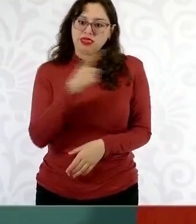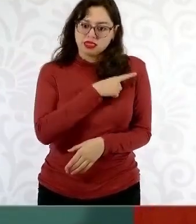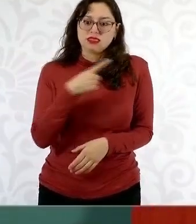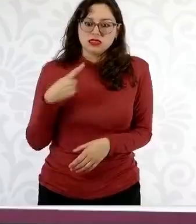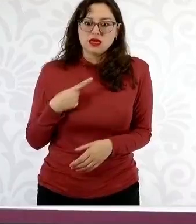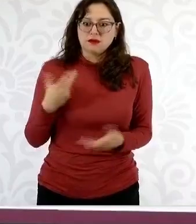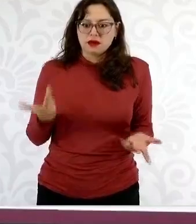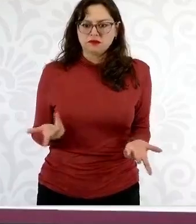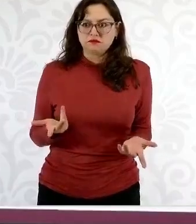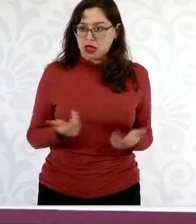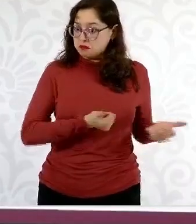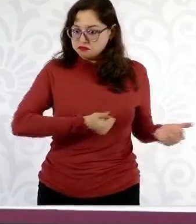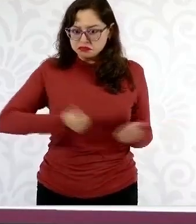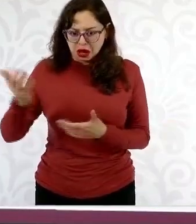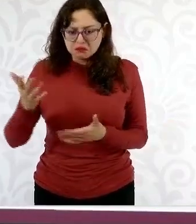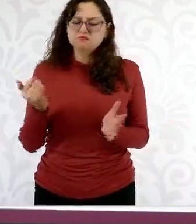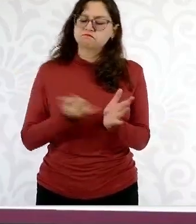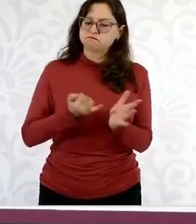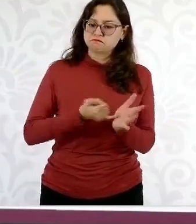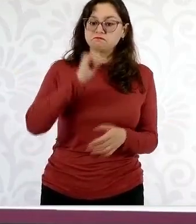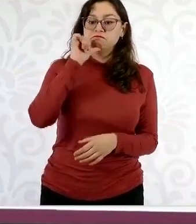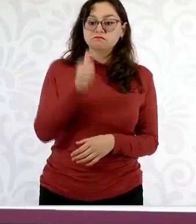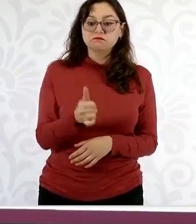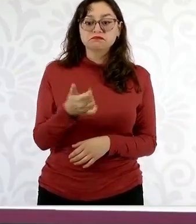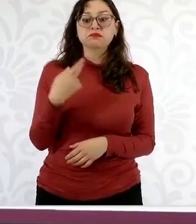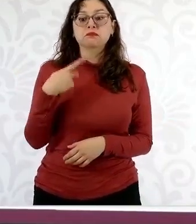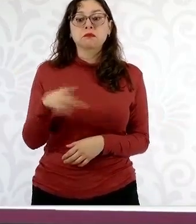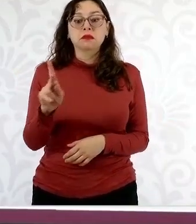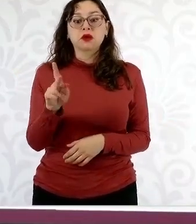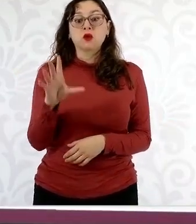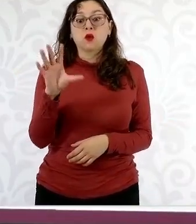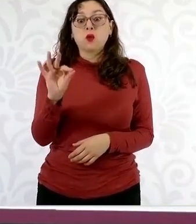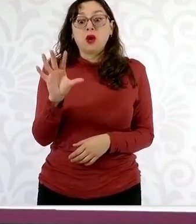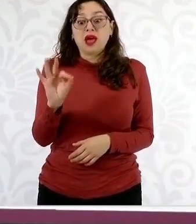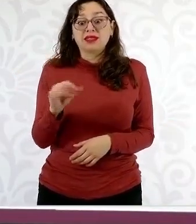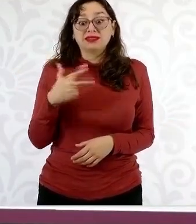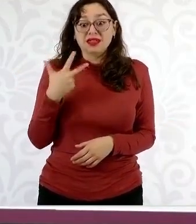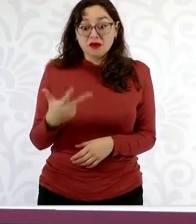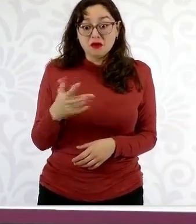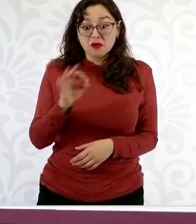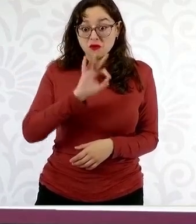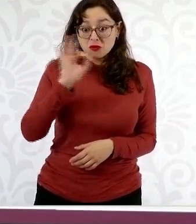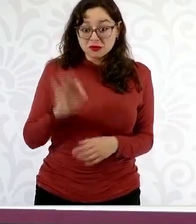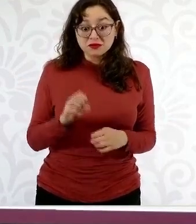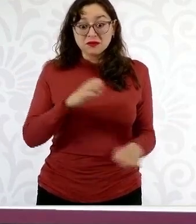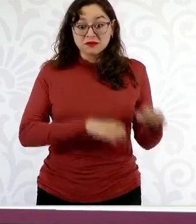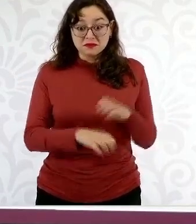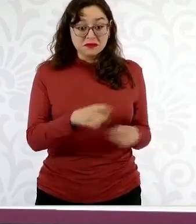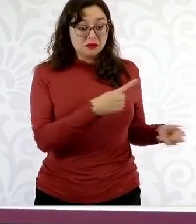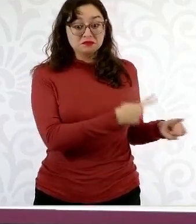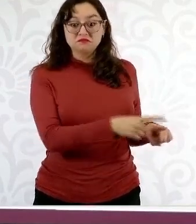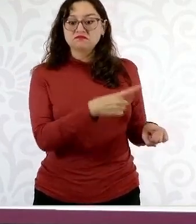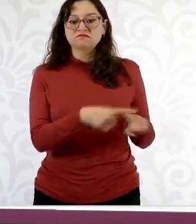proceso. Sin embargo, el 48% de estas fracciones de las que estoy yo hablando